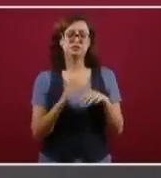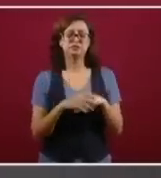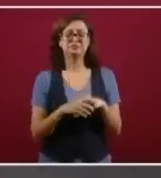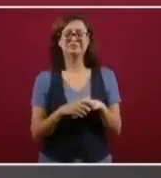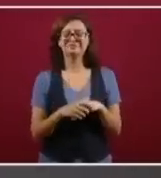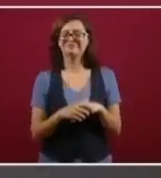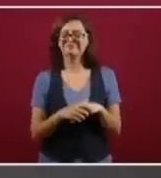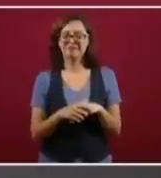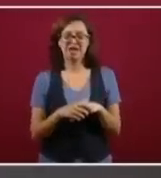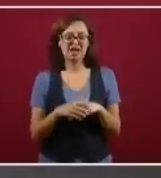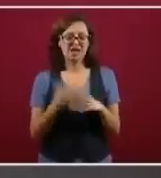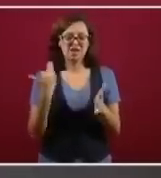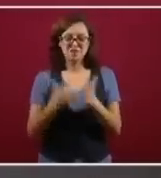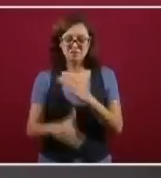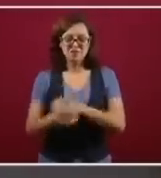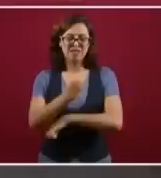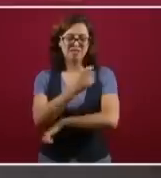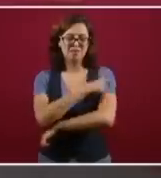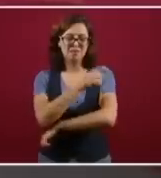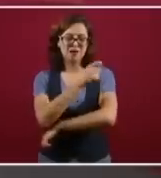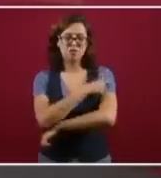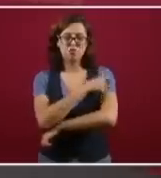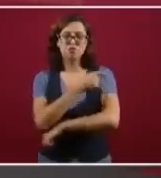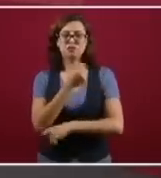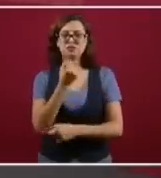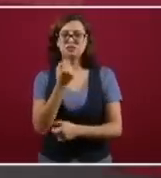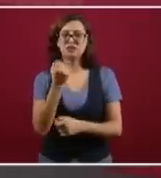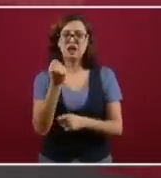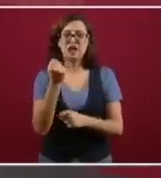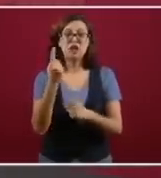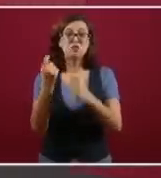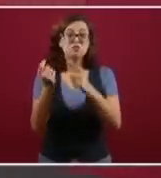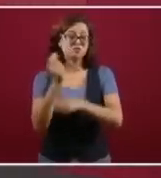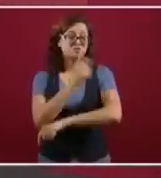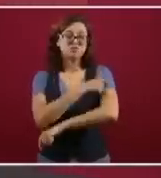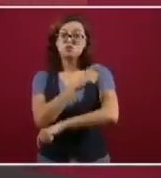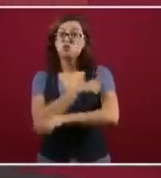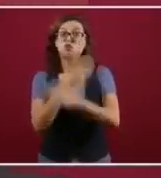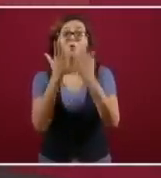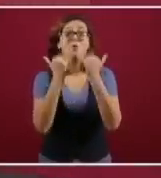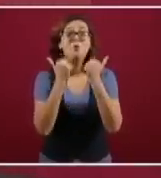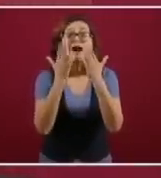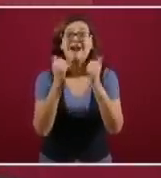una falta de vacunas, de ciertas vacunas a nivel mundial,